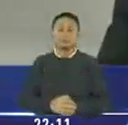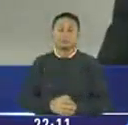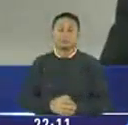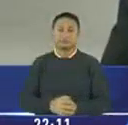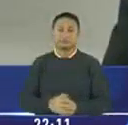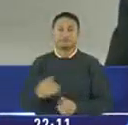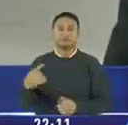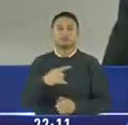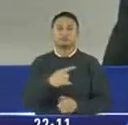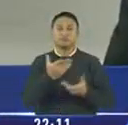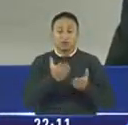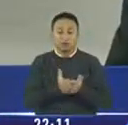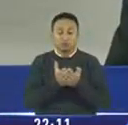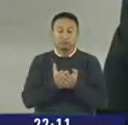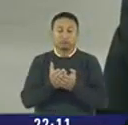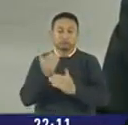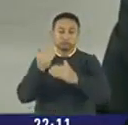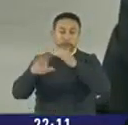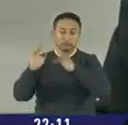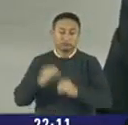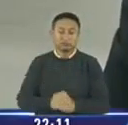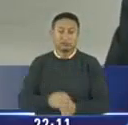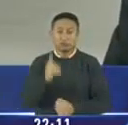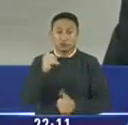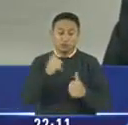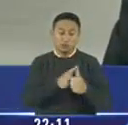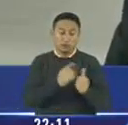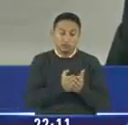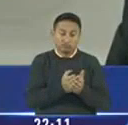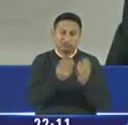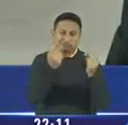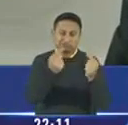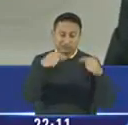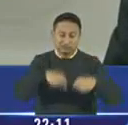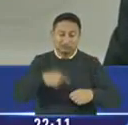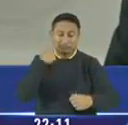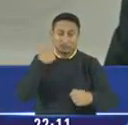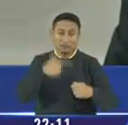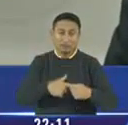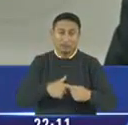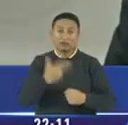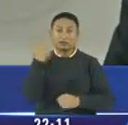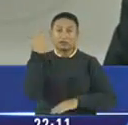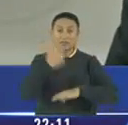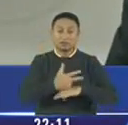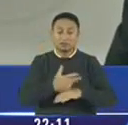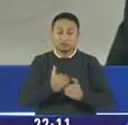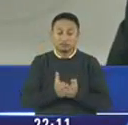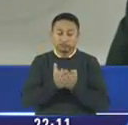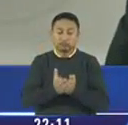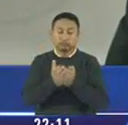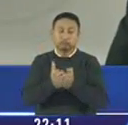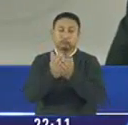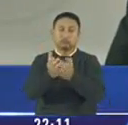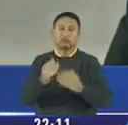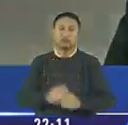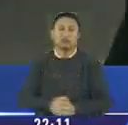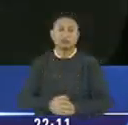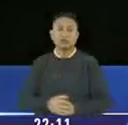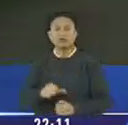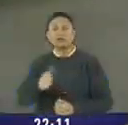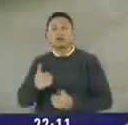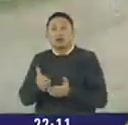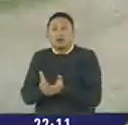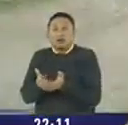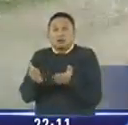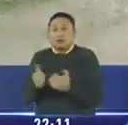Pretendía ser enviada vía marítima a través de lanchas rápidas, capacidad de combustible para viajar 3 días a mar abierto y barcos